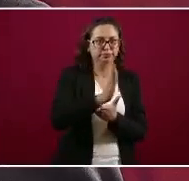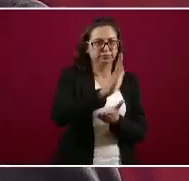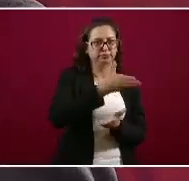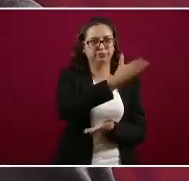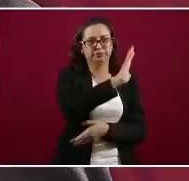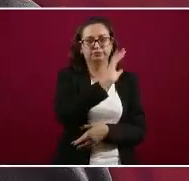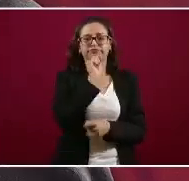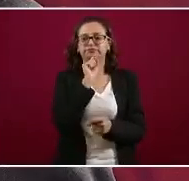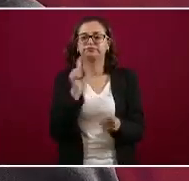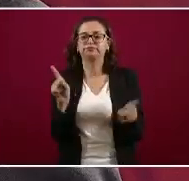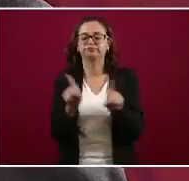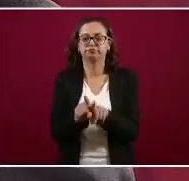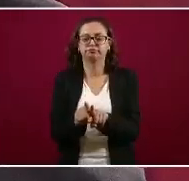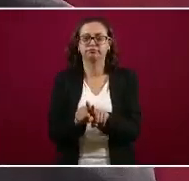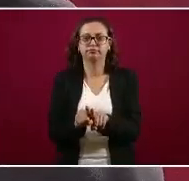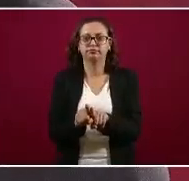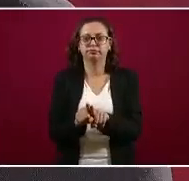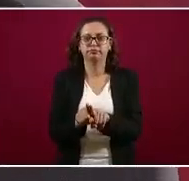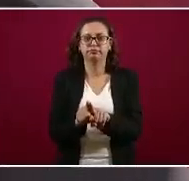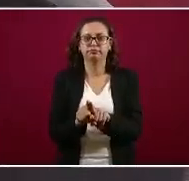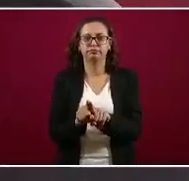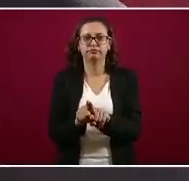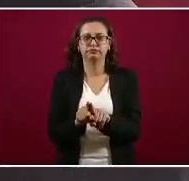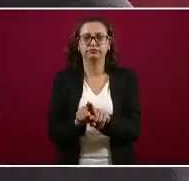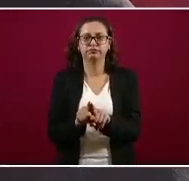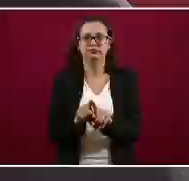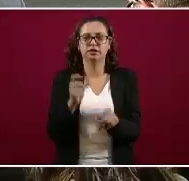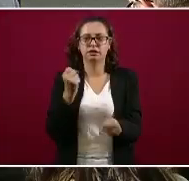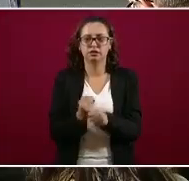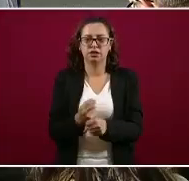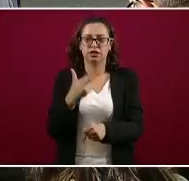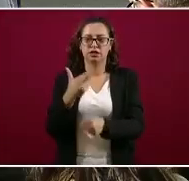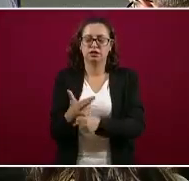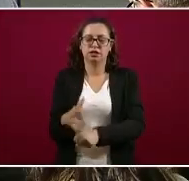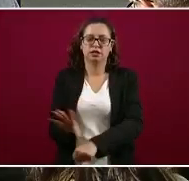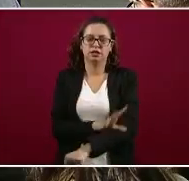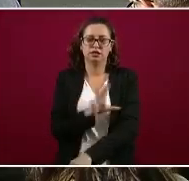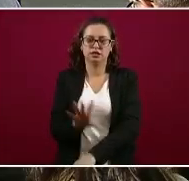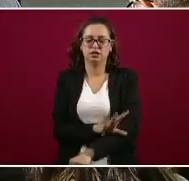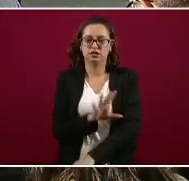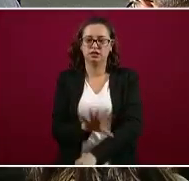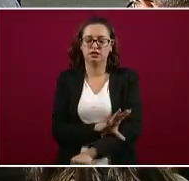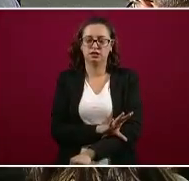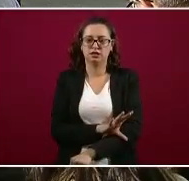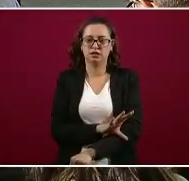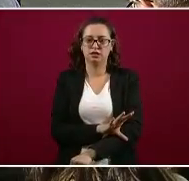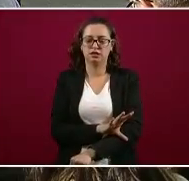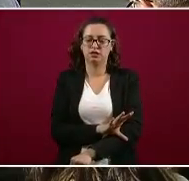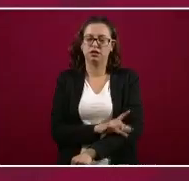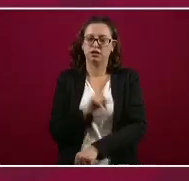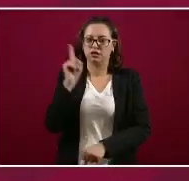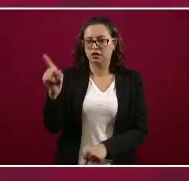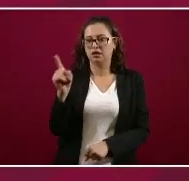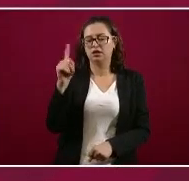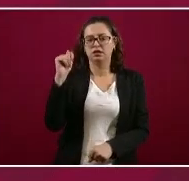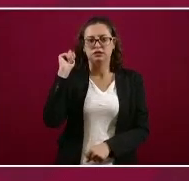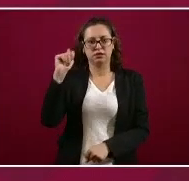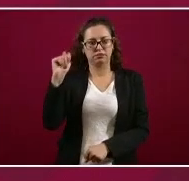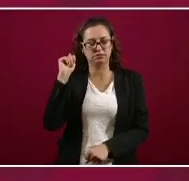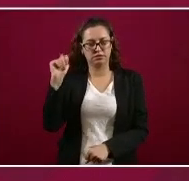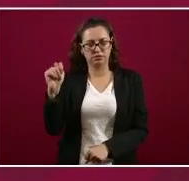secretaría de energía está en villahermosa